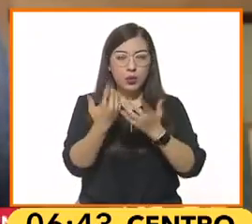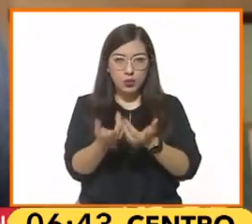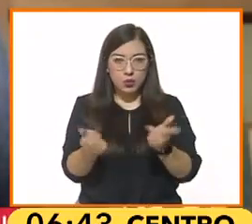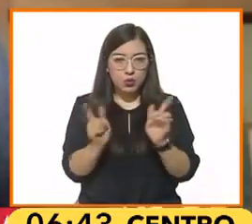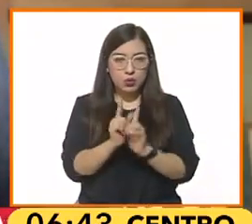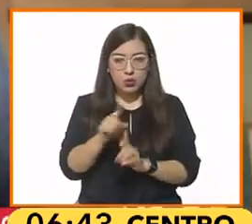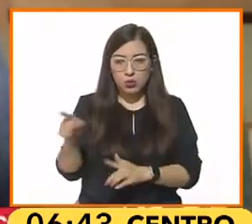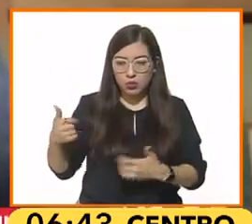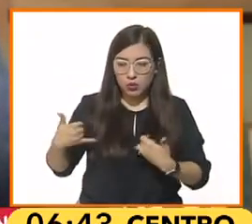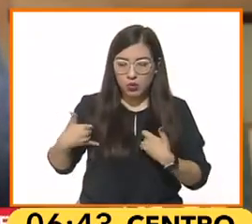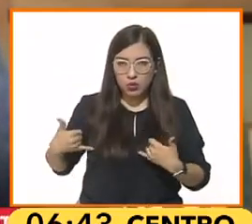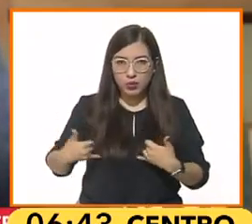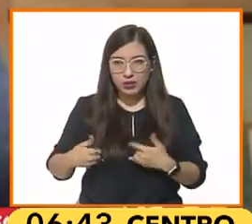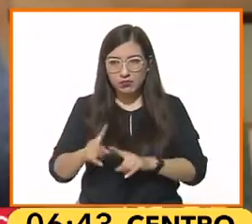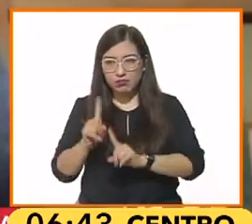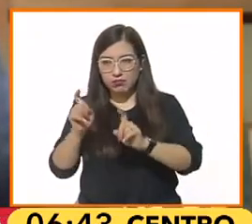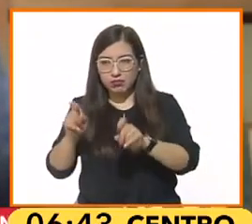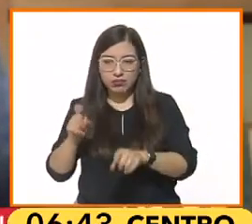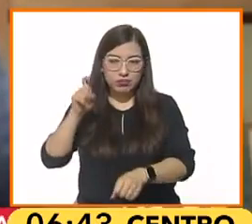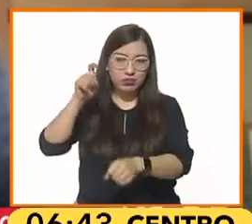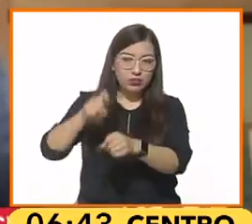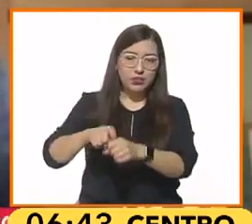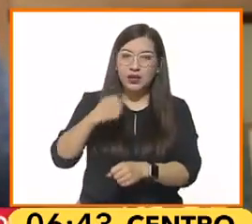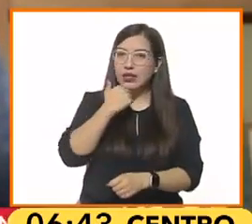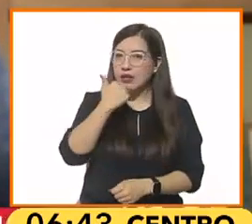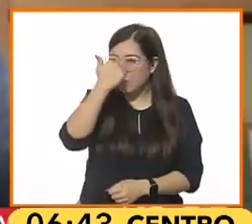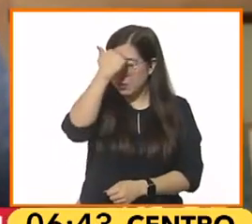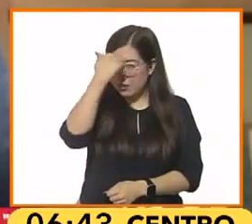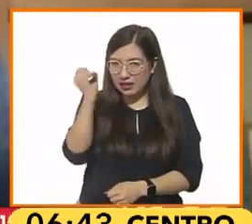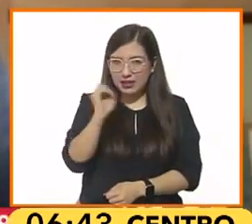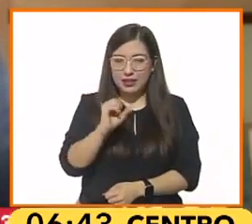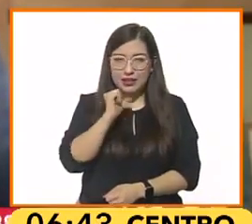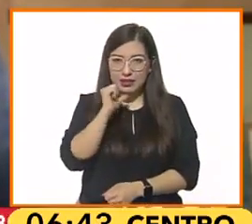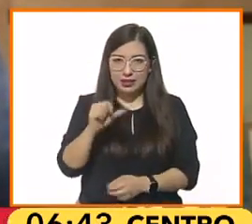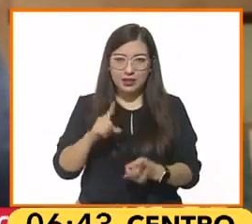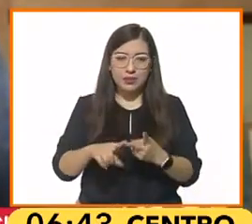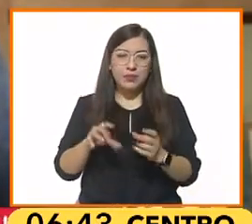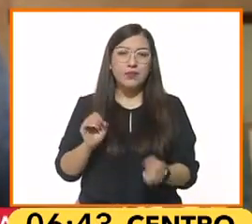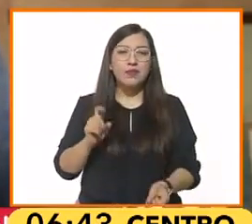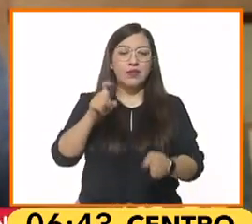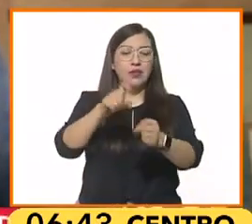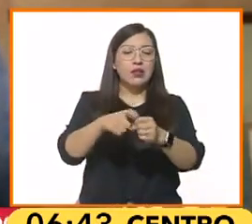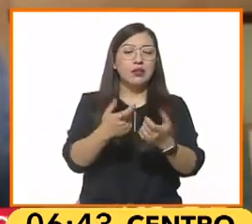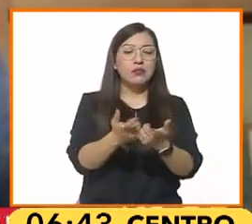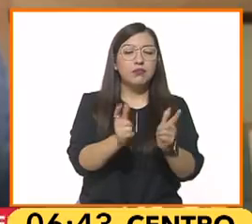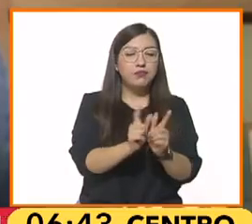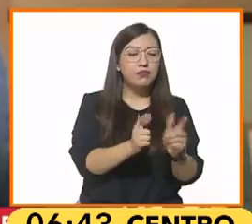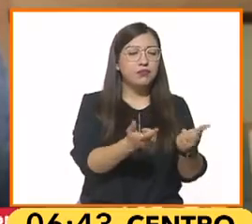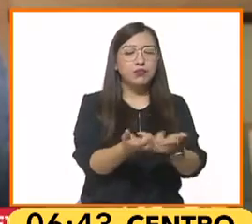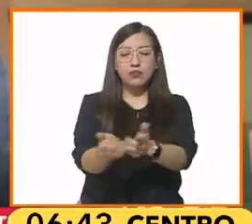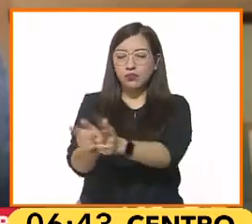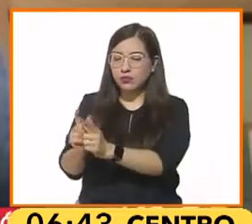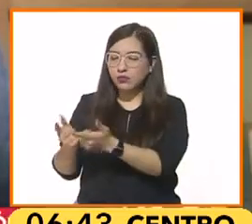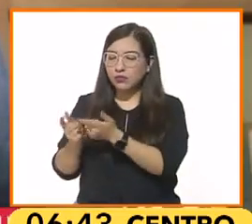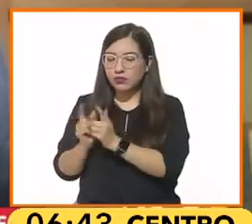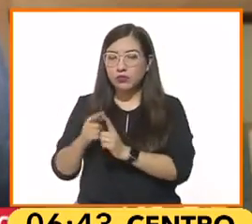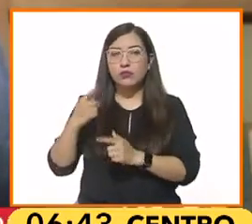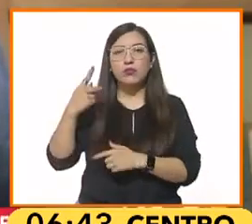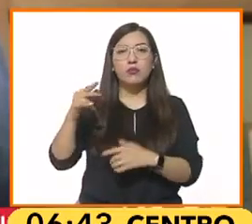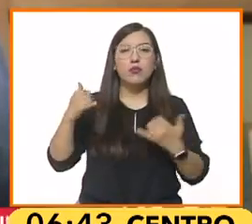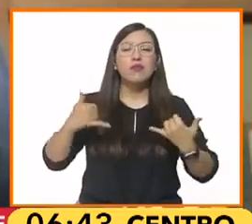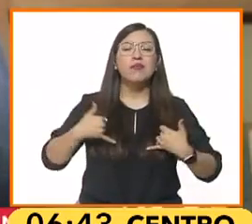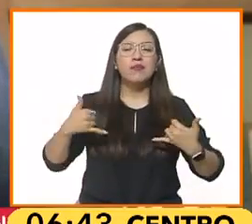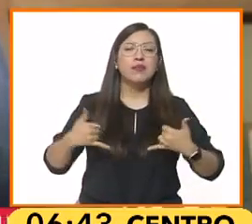afilian ni a Hamás ni al Fatah, como el Batallón de Balata o el Grupo de la Guarida de León, que son agrupaciones formadas por jóvenes